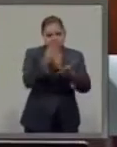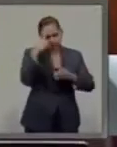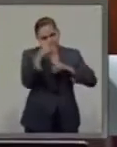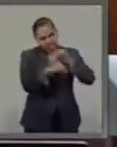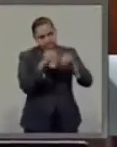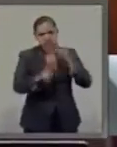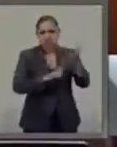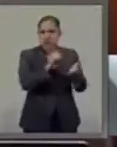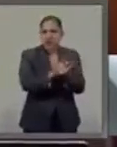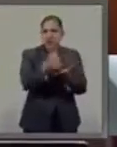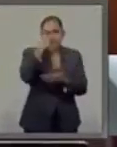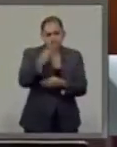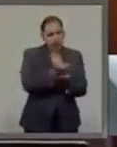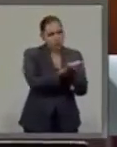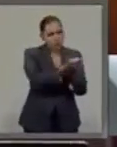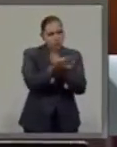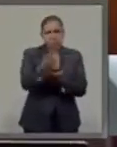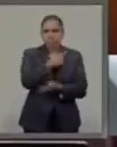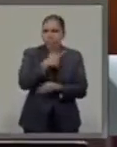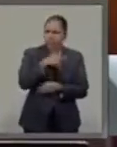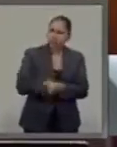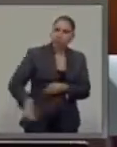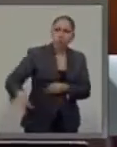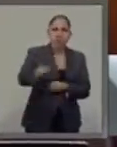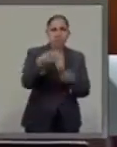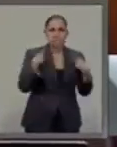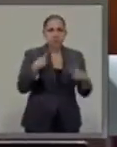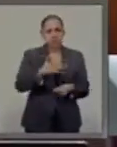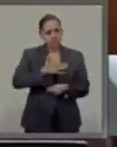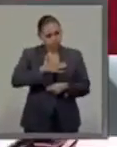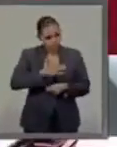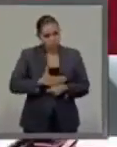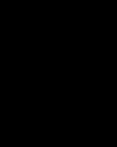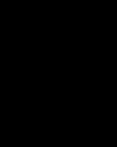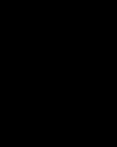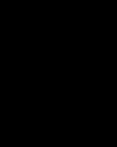digno y justo. Es cuanto. Gracias.